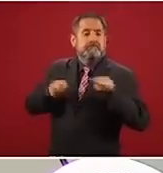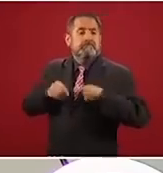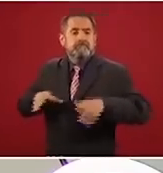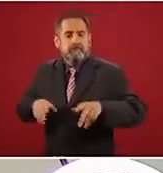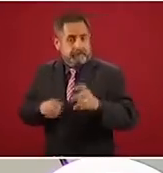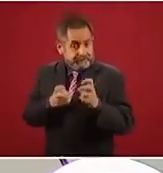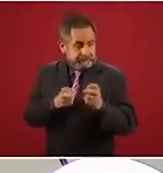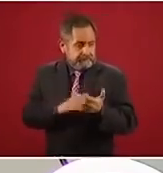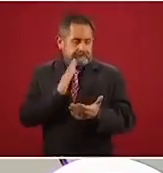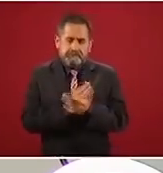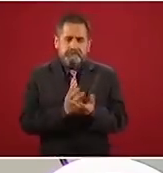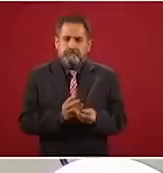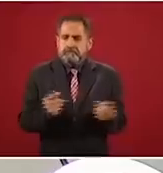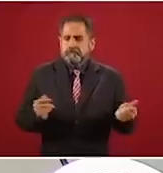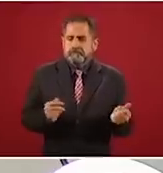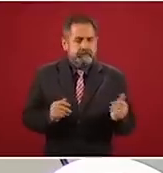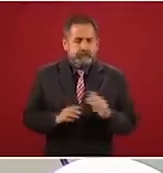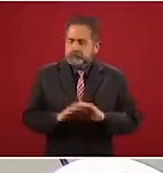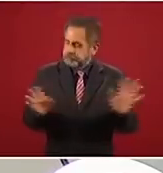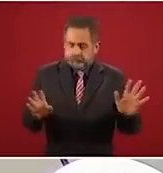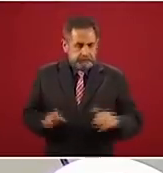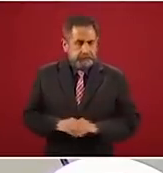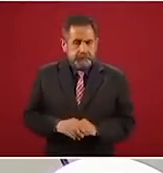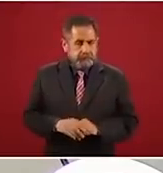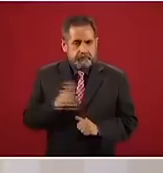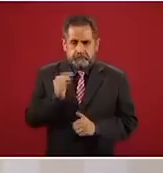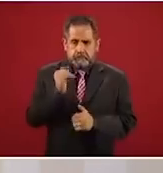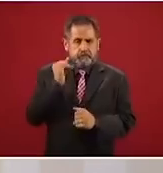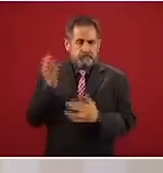termina. Así como se separó